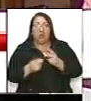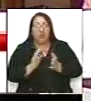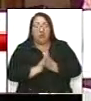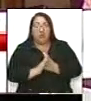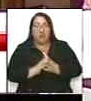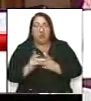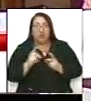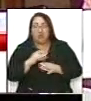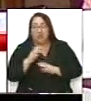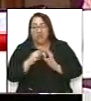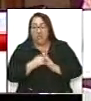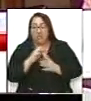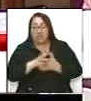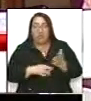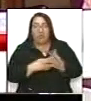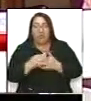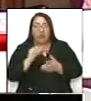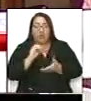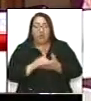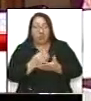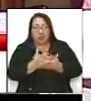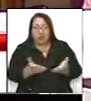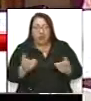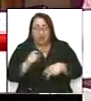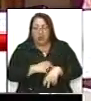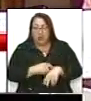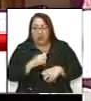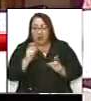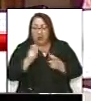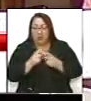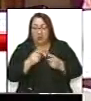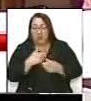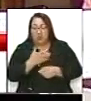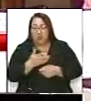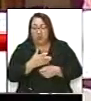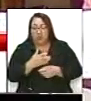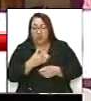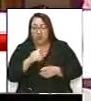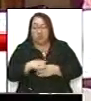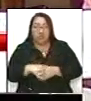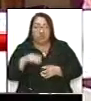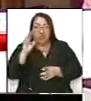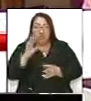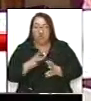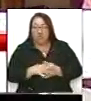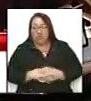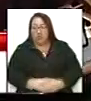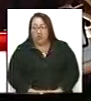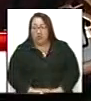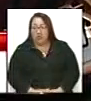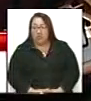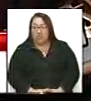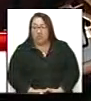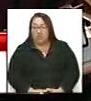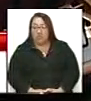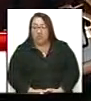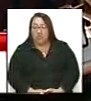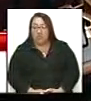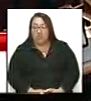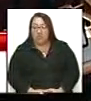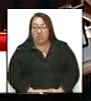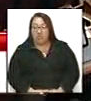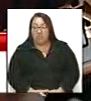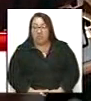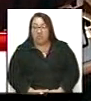en debate el proyecto de cronograma que se les ha alcanzado en este momento. Los señores congresistas que estén a favor. Debate no, votación. Los que estén a favor.